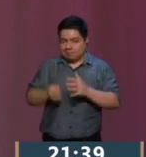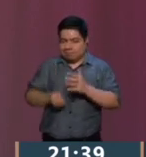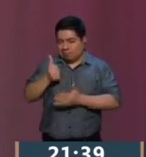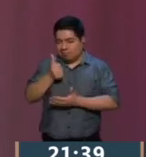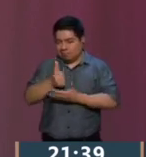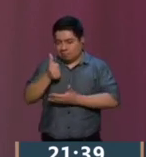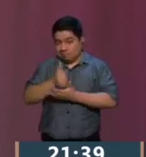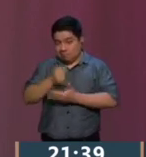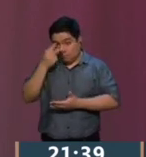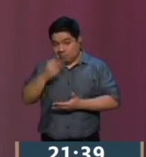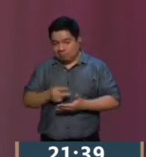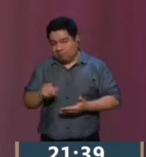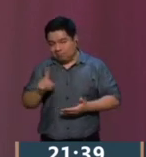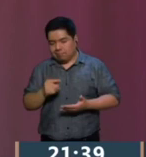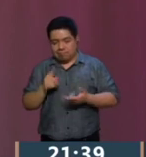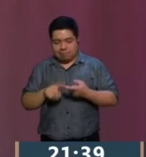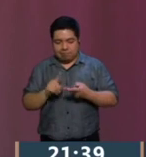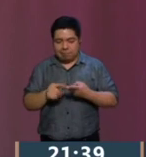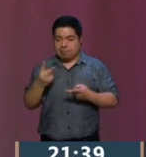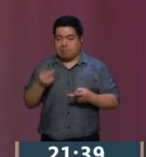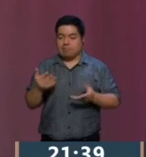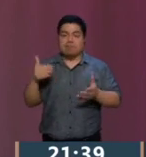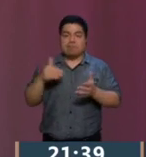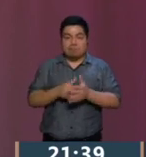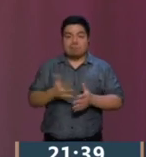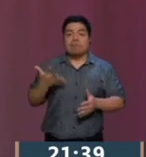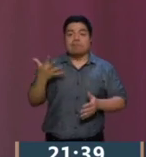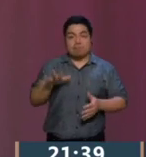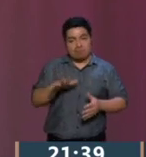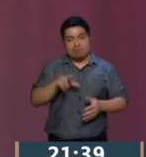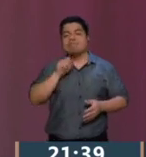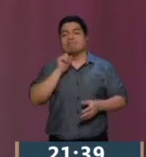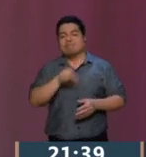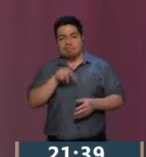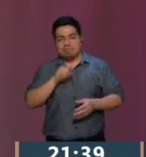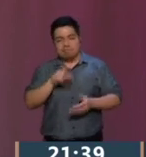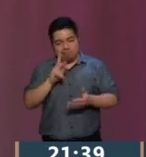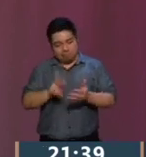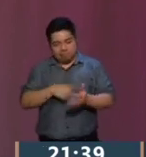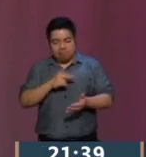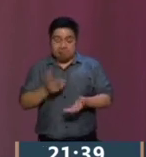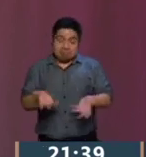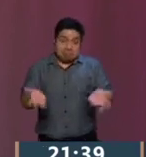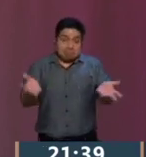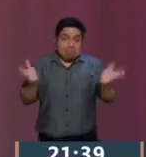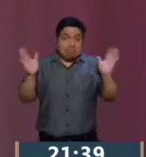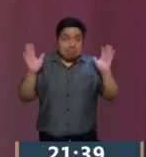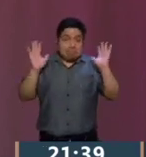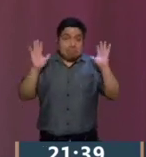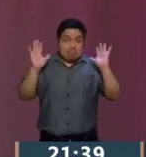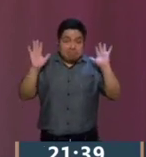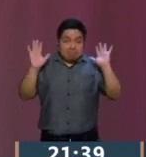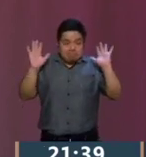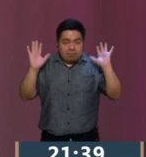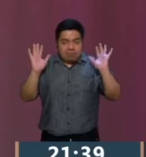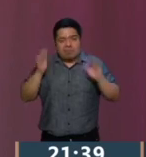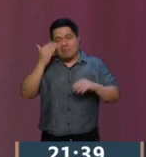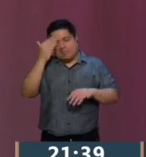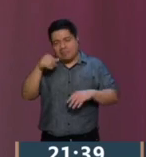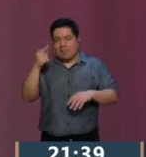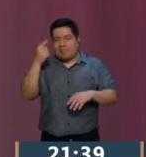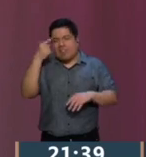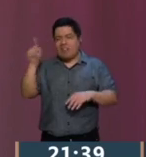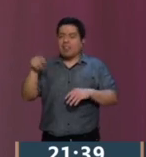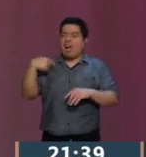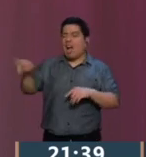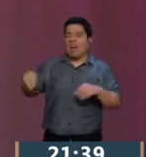eso me gustaría decirlo. También en 2010 ocurrió una vez más. Entonces, yo sé que es fácil, ¿no?, querer echarle